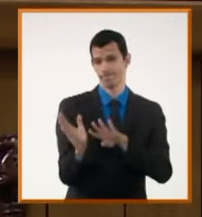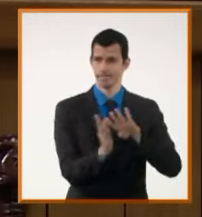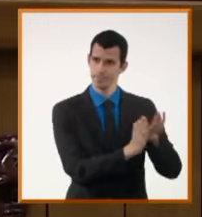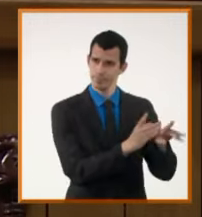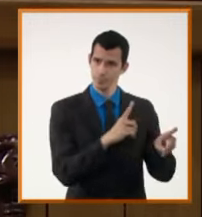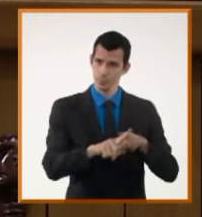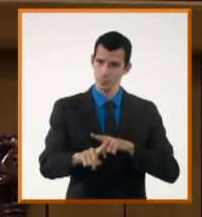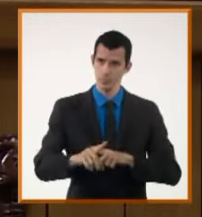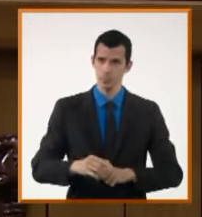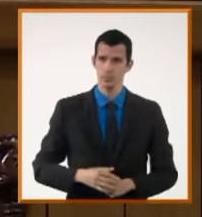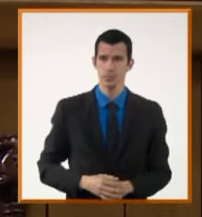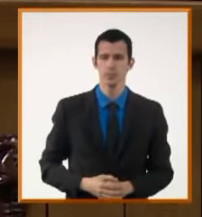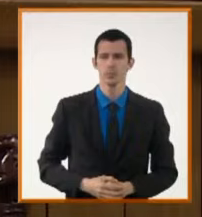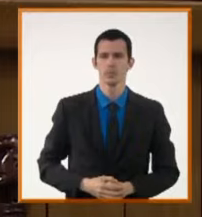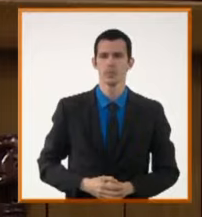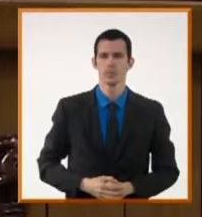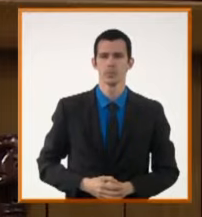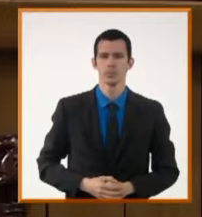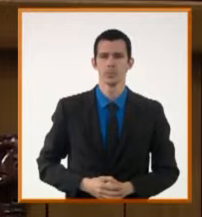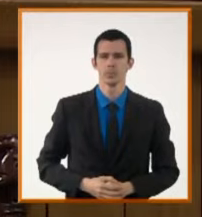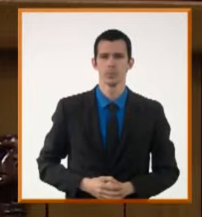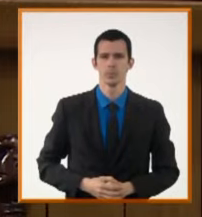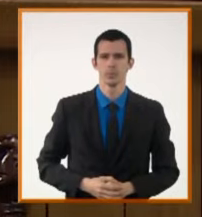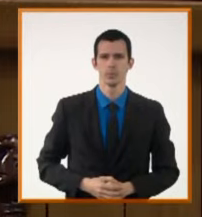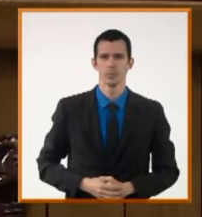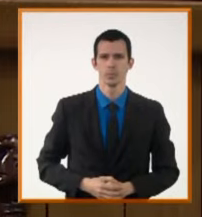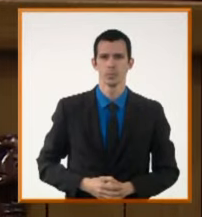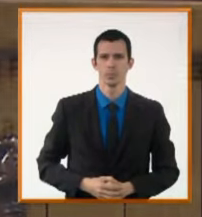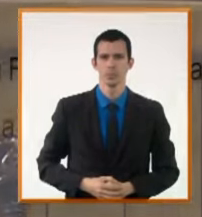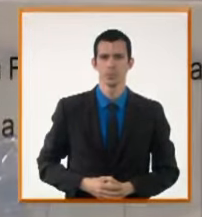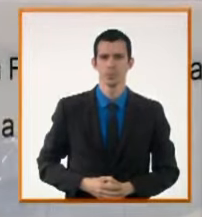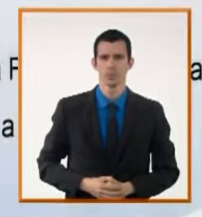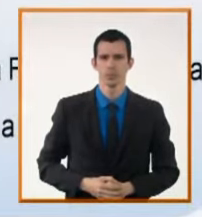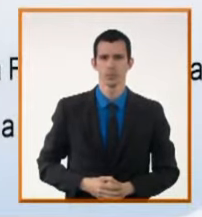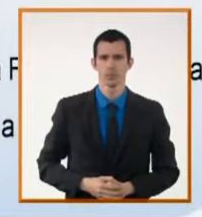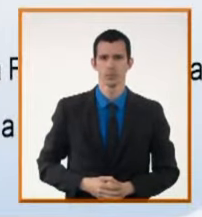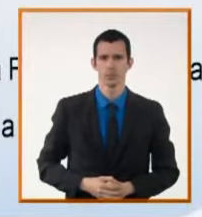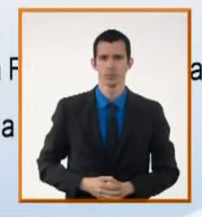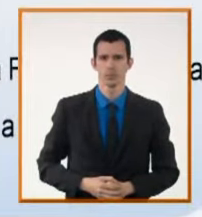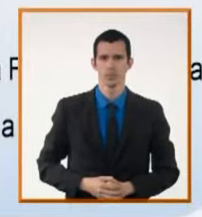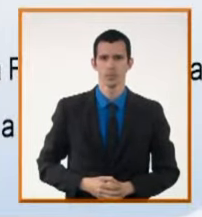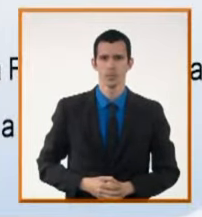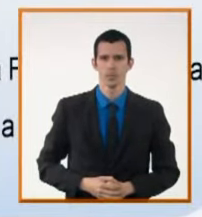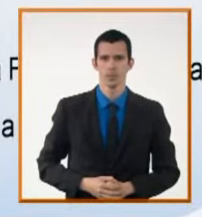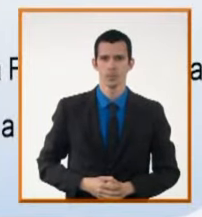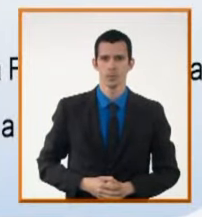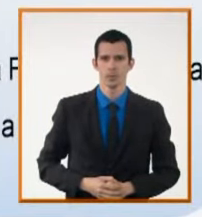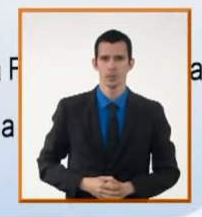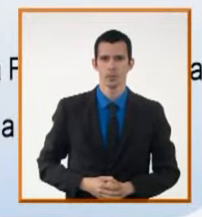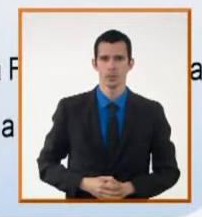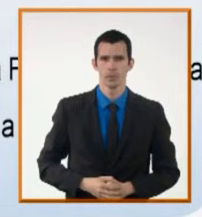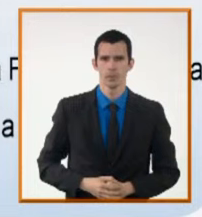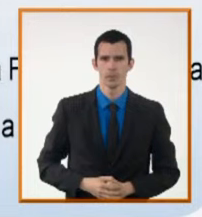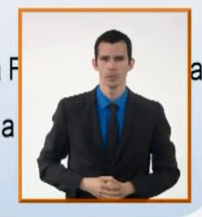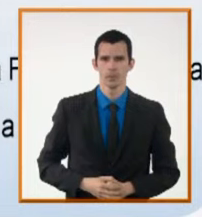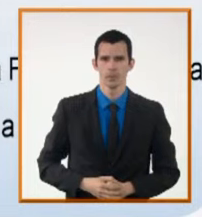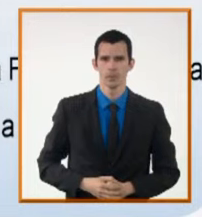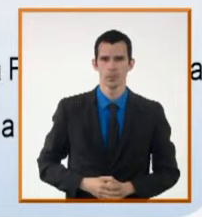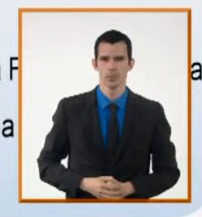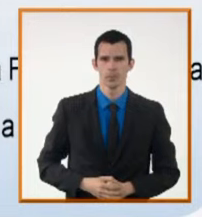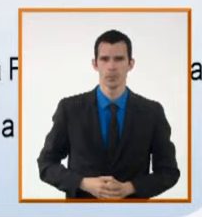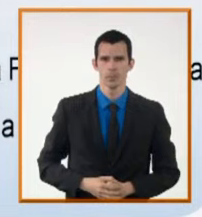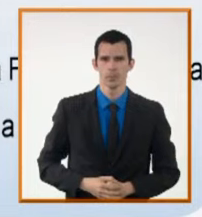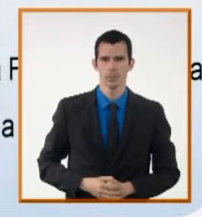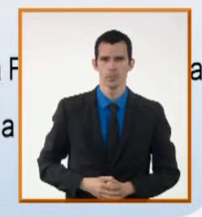la sensibilidad, por evitar terapias de choque, evitar que... Pero hemos llegado